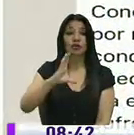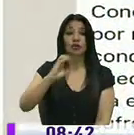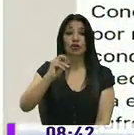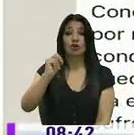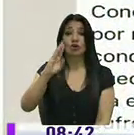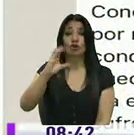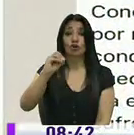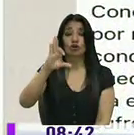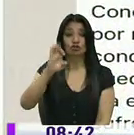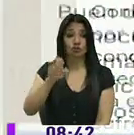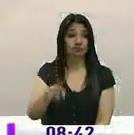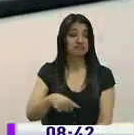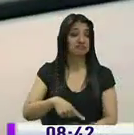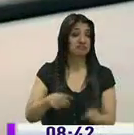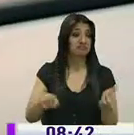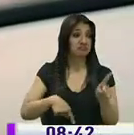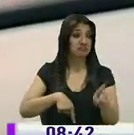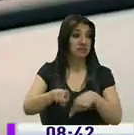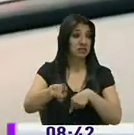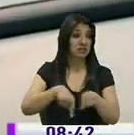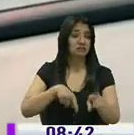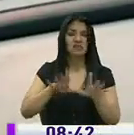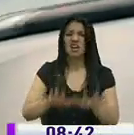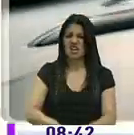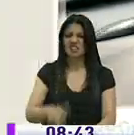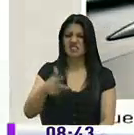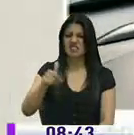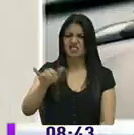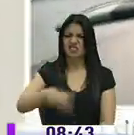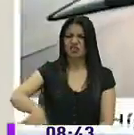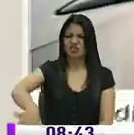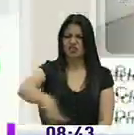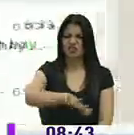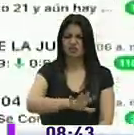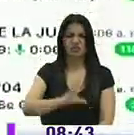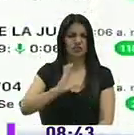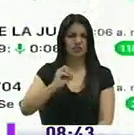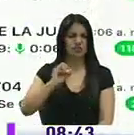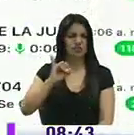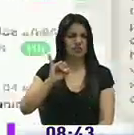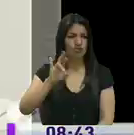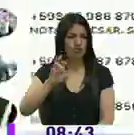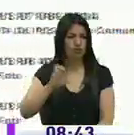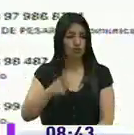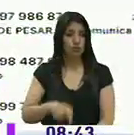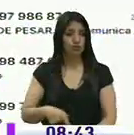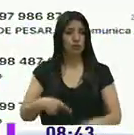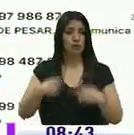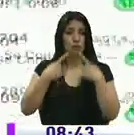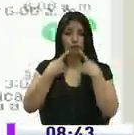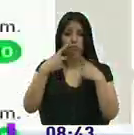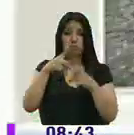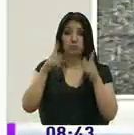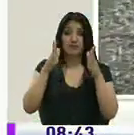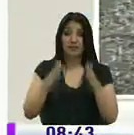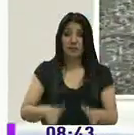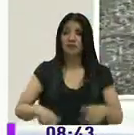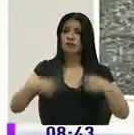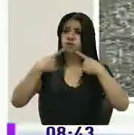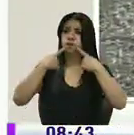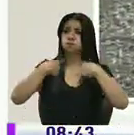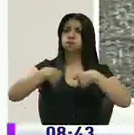muchas vías en conocoto pueden generar en los chicos anunciaron con bombos y platillos la perfecta pavón